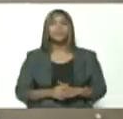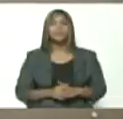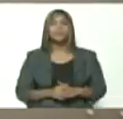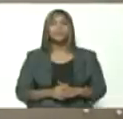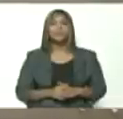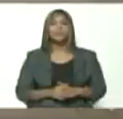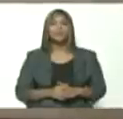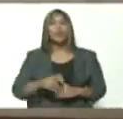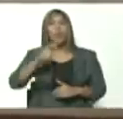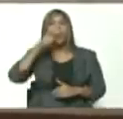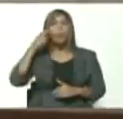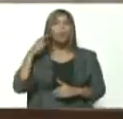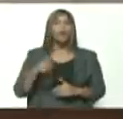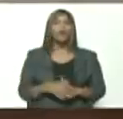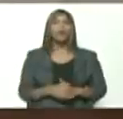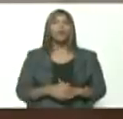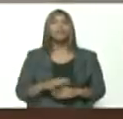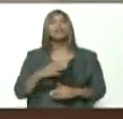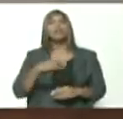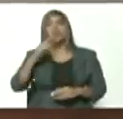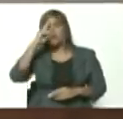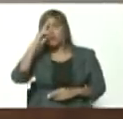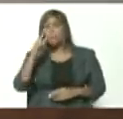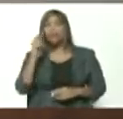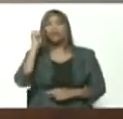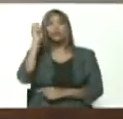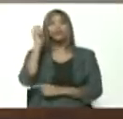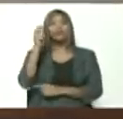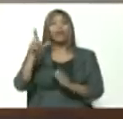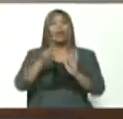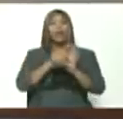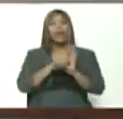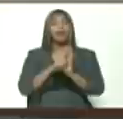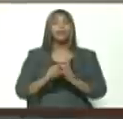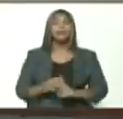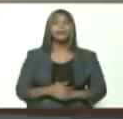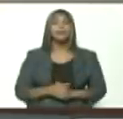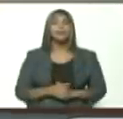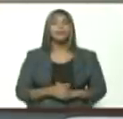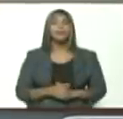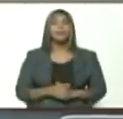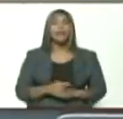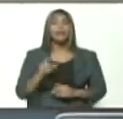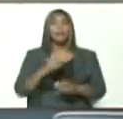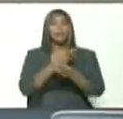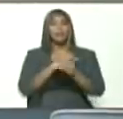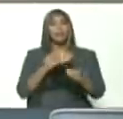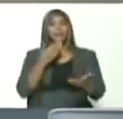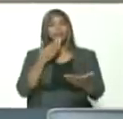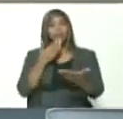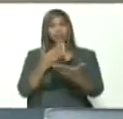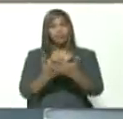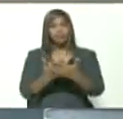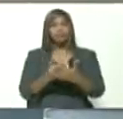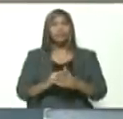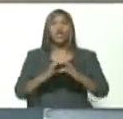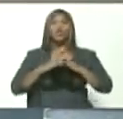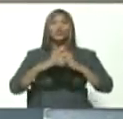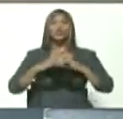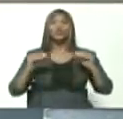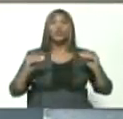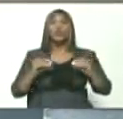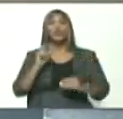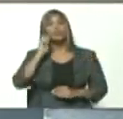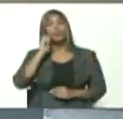con nuestro pueblo, con el respeto a la Constitución y las leyes y con nuestra democracia. Muchísimas gracias a todos